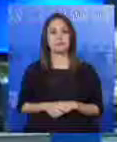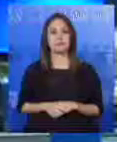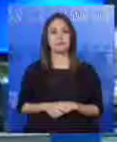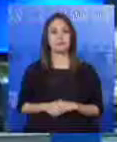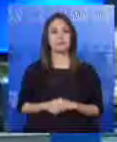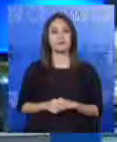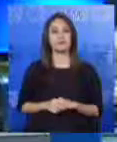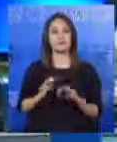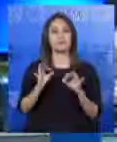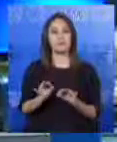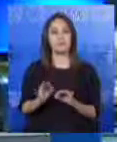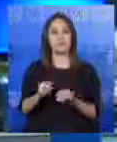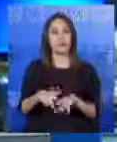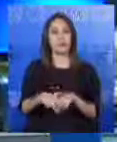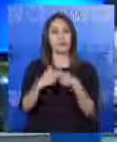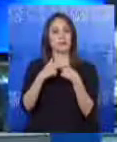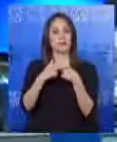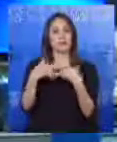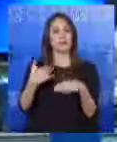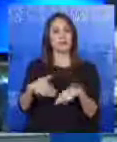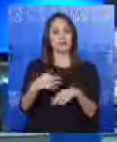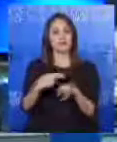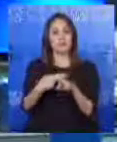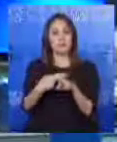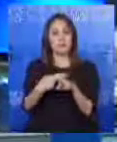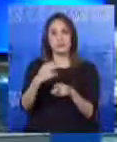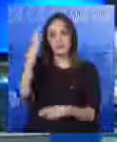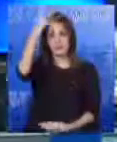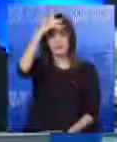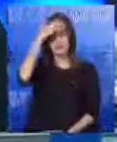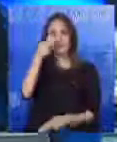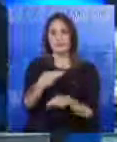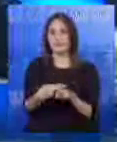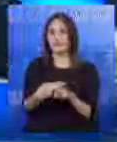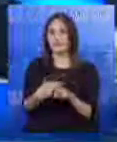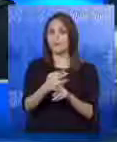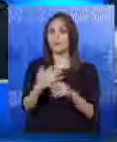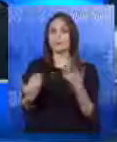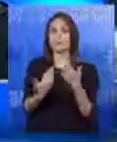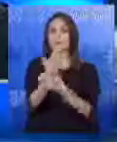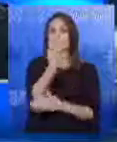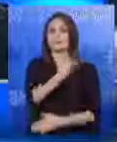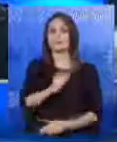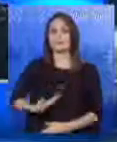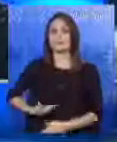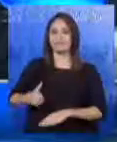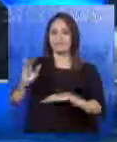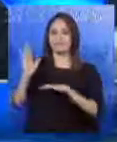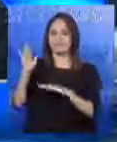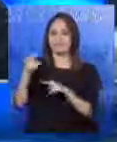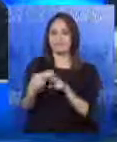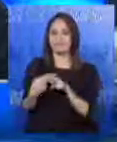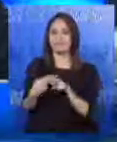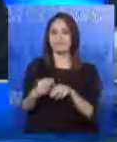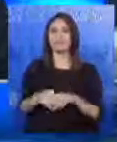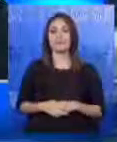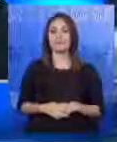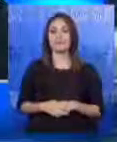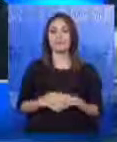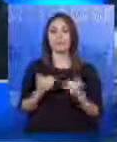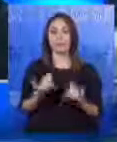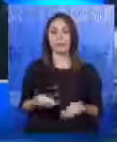Bueno, amigos, precisamente empieza la cuenta regresiva para que Donald Trump se posesione como nuevo presidente de los Estados Unidos. Retornamos